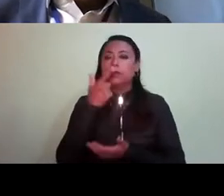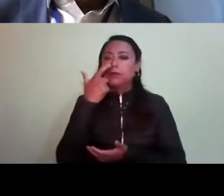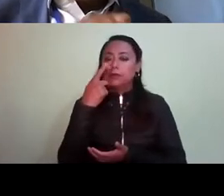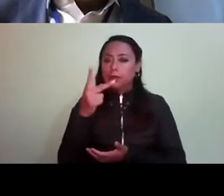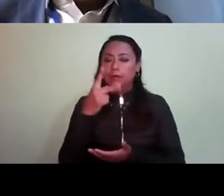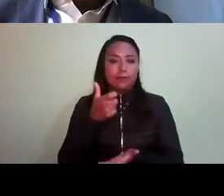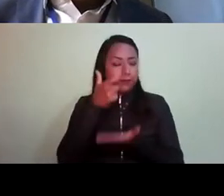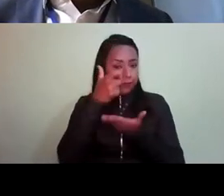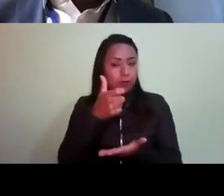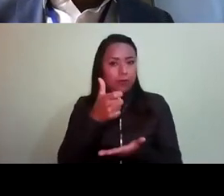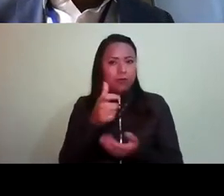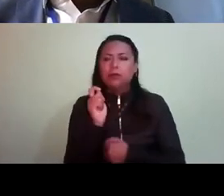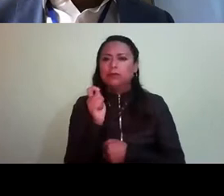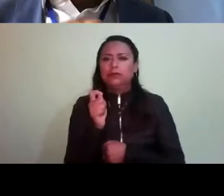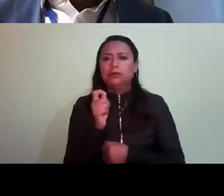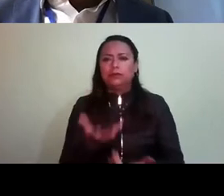sido,